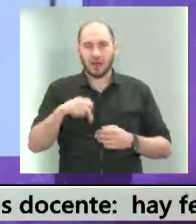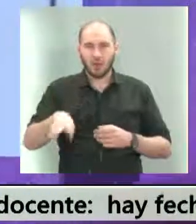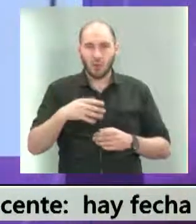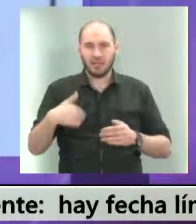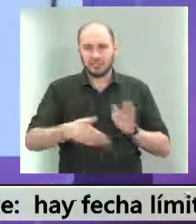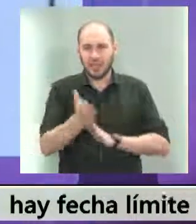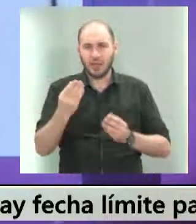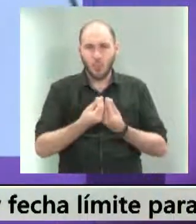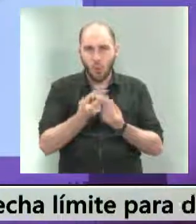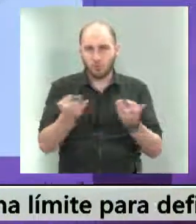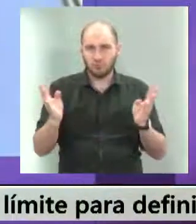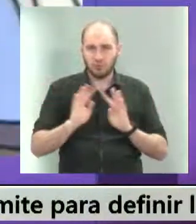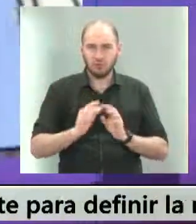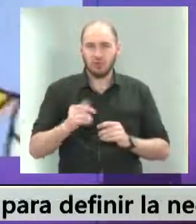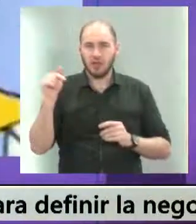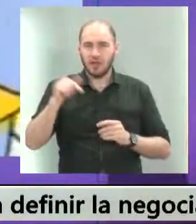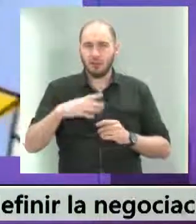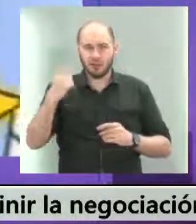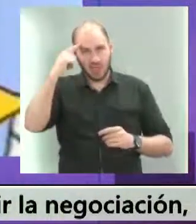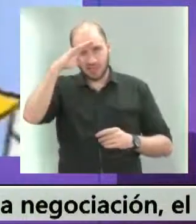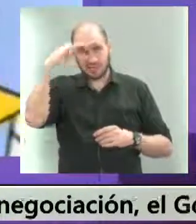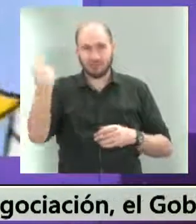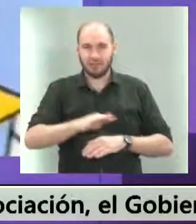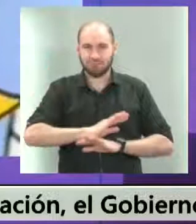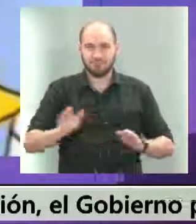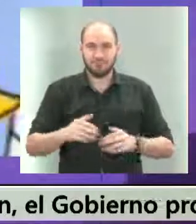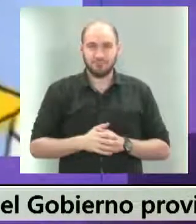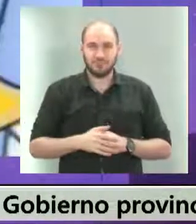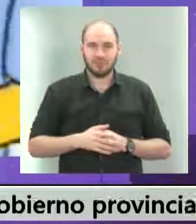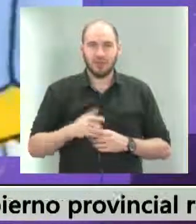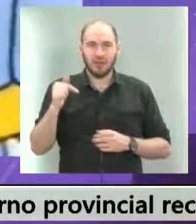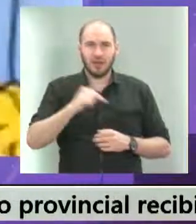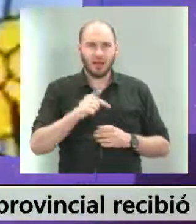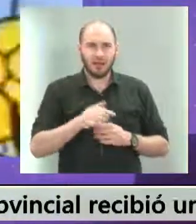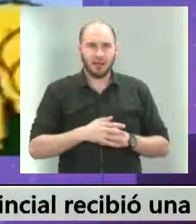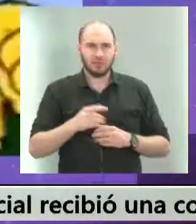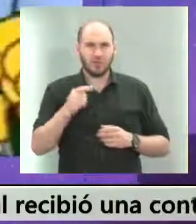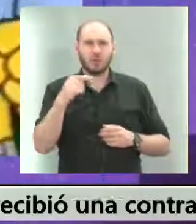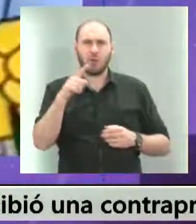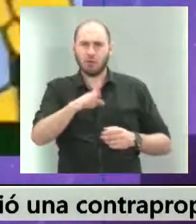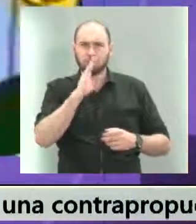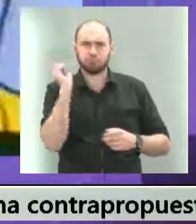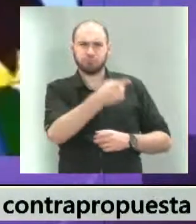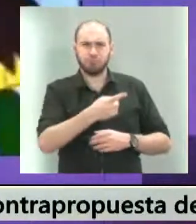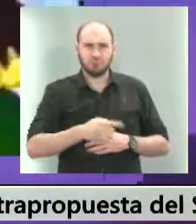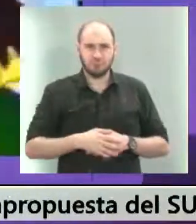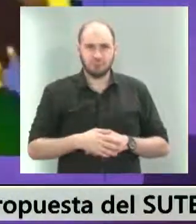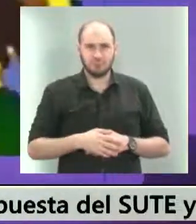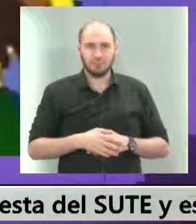suficientes salidas para todos. ¿Ahora sí te pasaste de veras? Oh, toma, toma, está toma, fuera de lugar. ¡Cierra la boca,